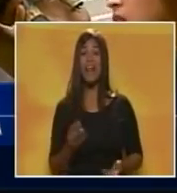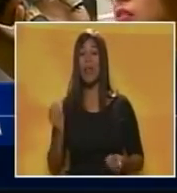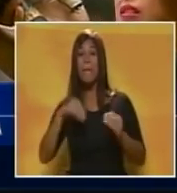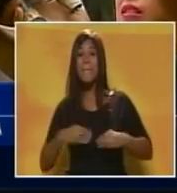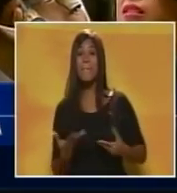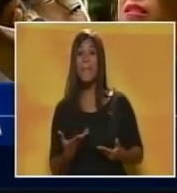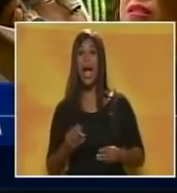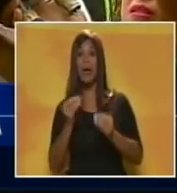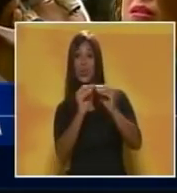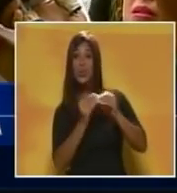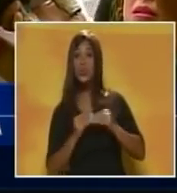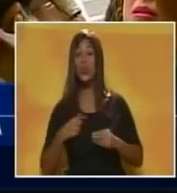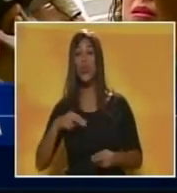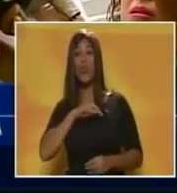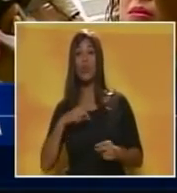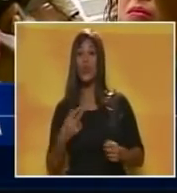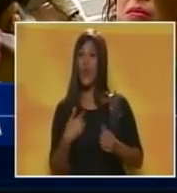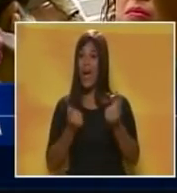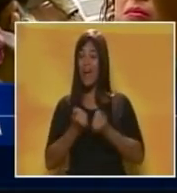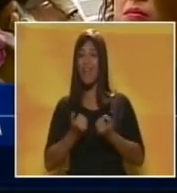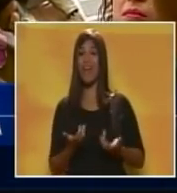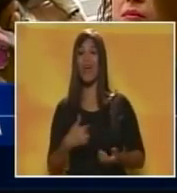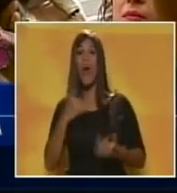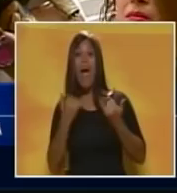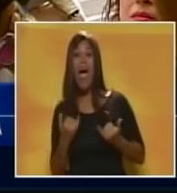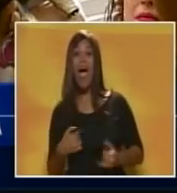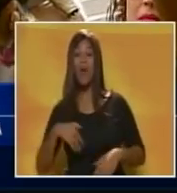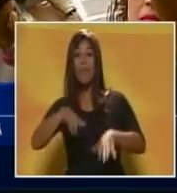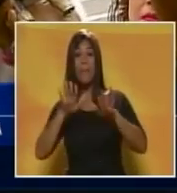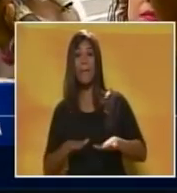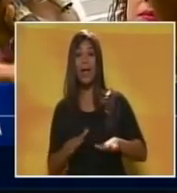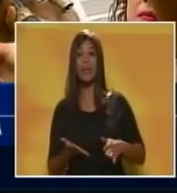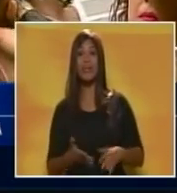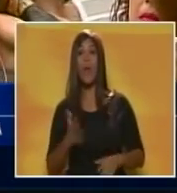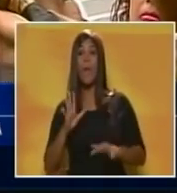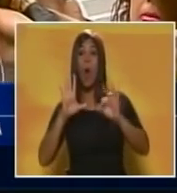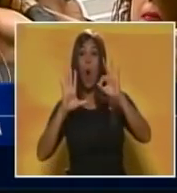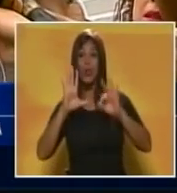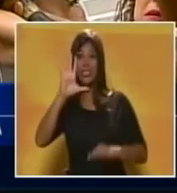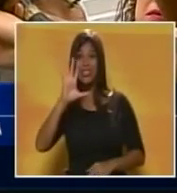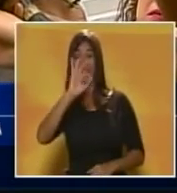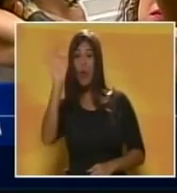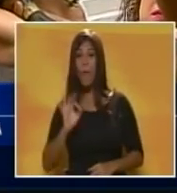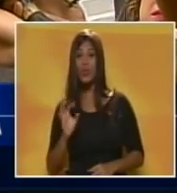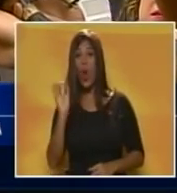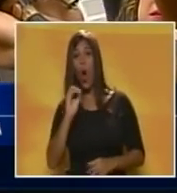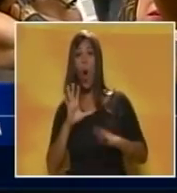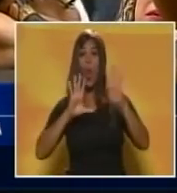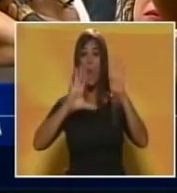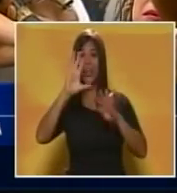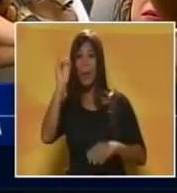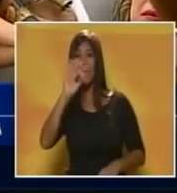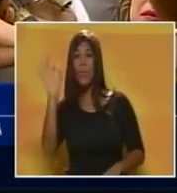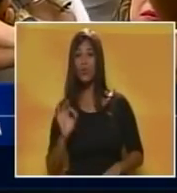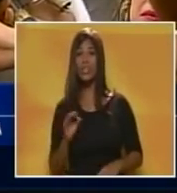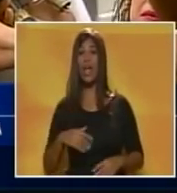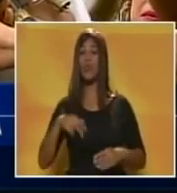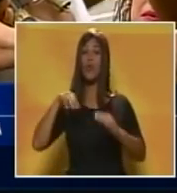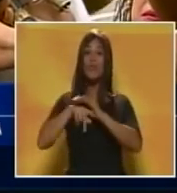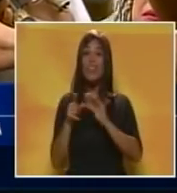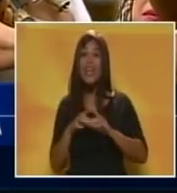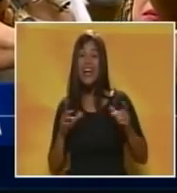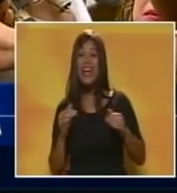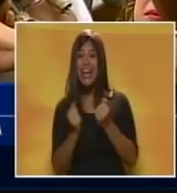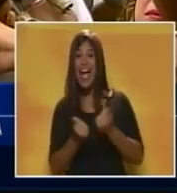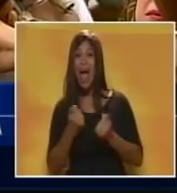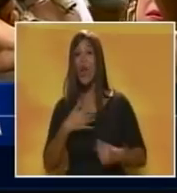insumos para nuestras unidades. Nos encontramos actualmente paralizados un 85-90% en los estacionamientos. No podemos seguir trabajando en